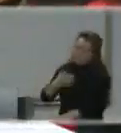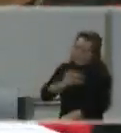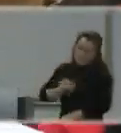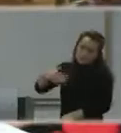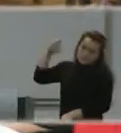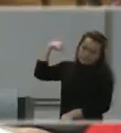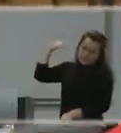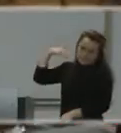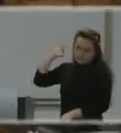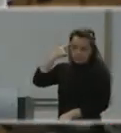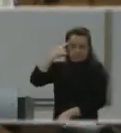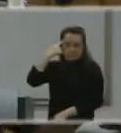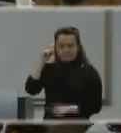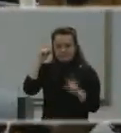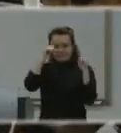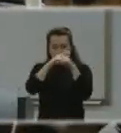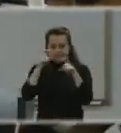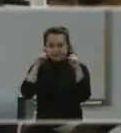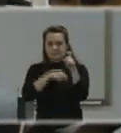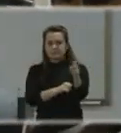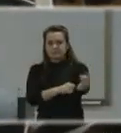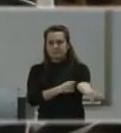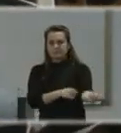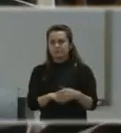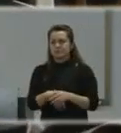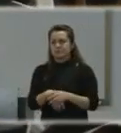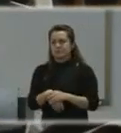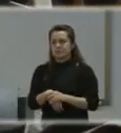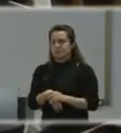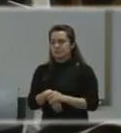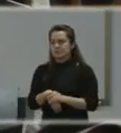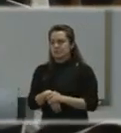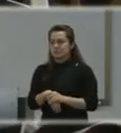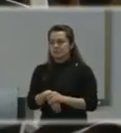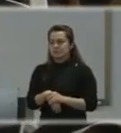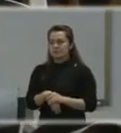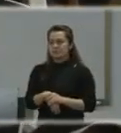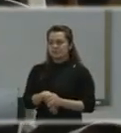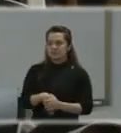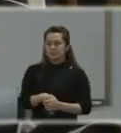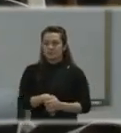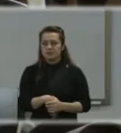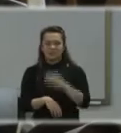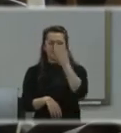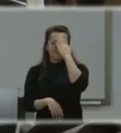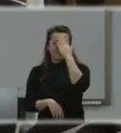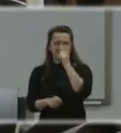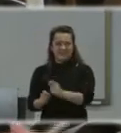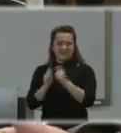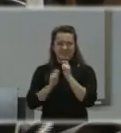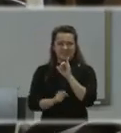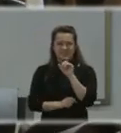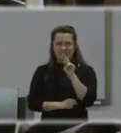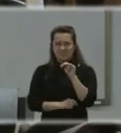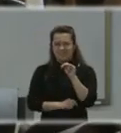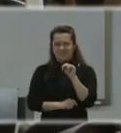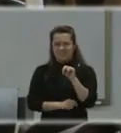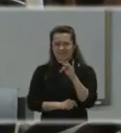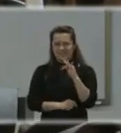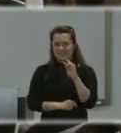hace mucho, mucho tiempo, desde que también tocamos el tema de interdicción en mi casa, que